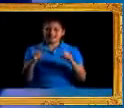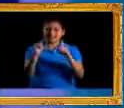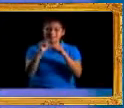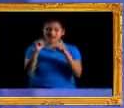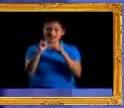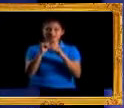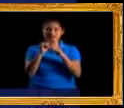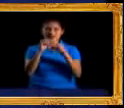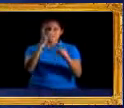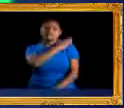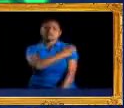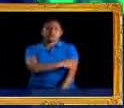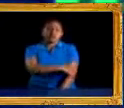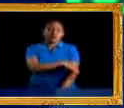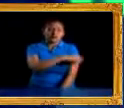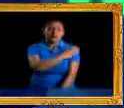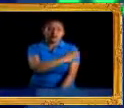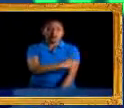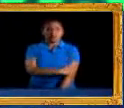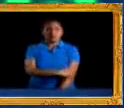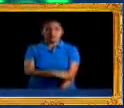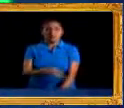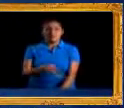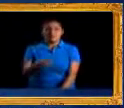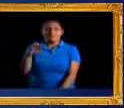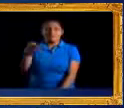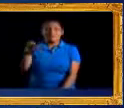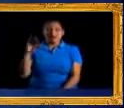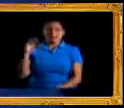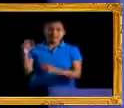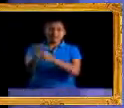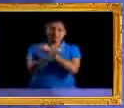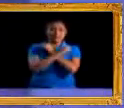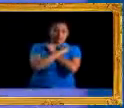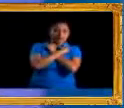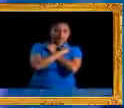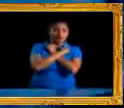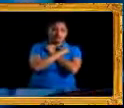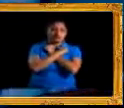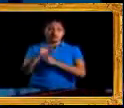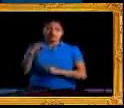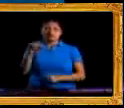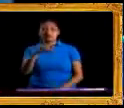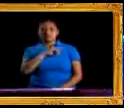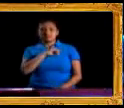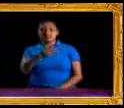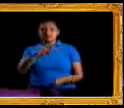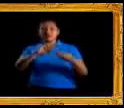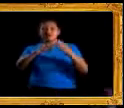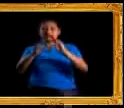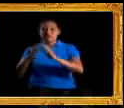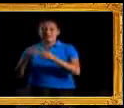palabra. Misericordia, paz y amor te sean multiplicadas.